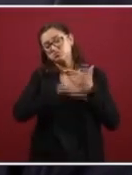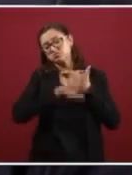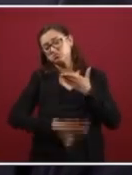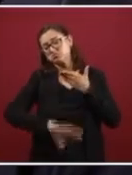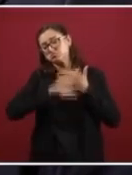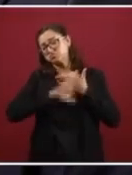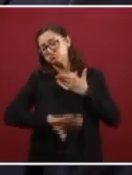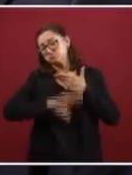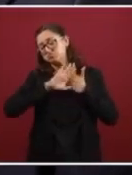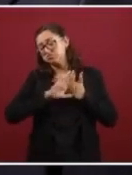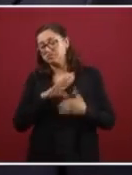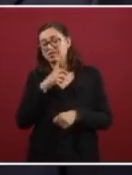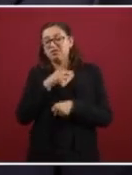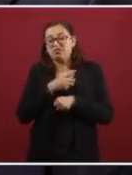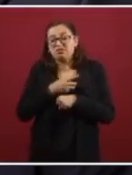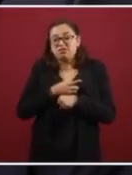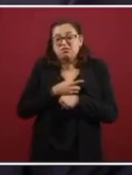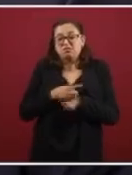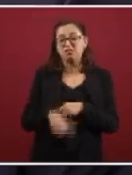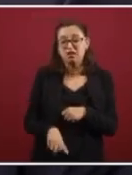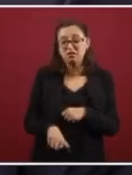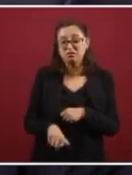deben de